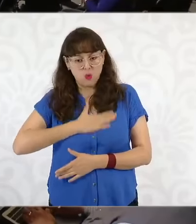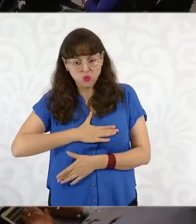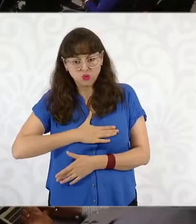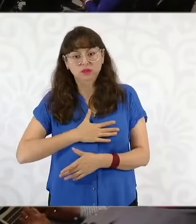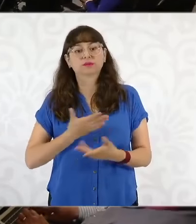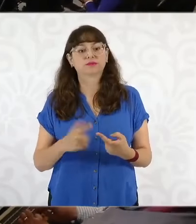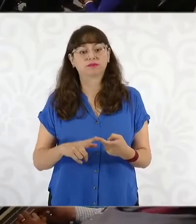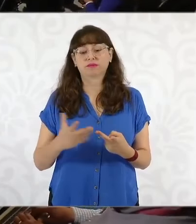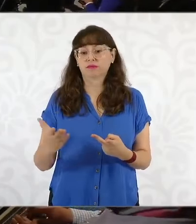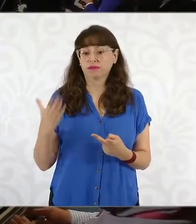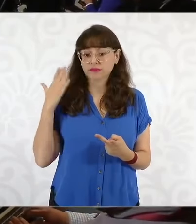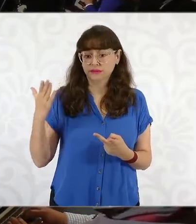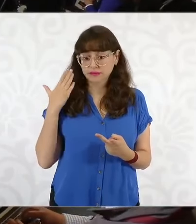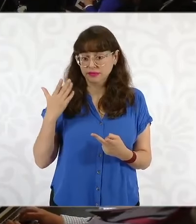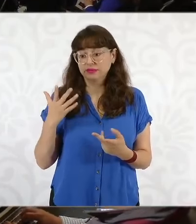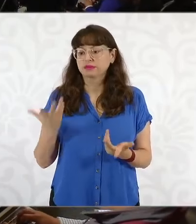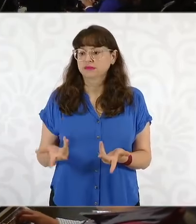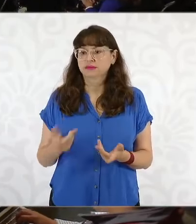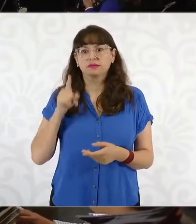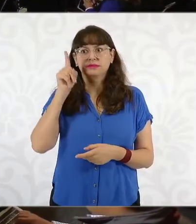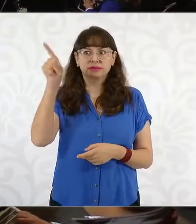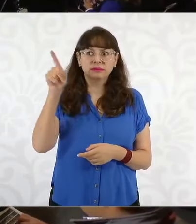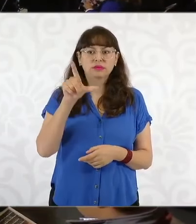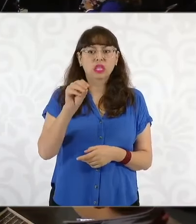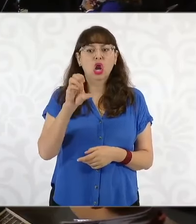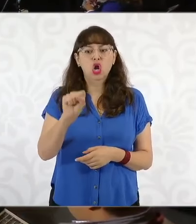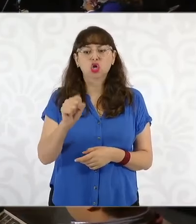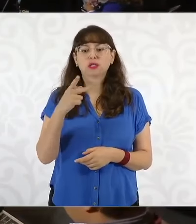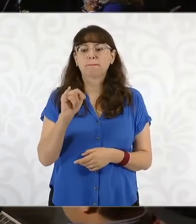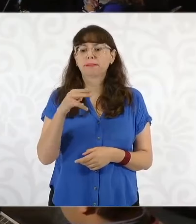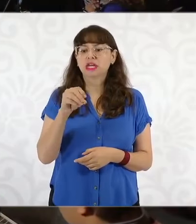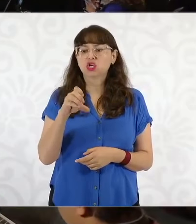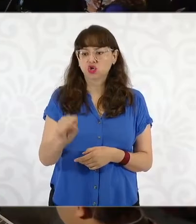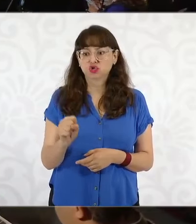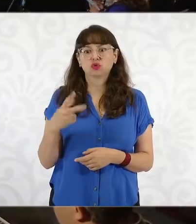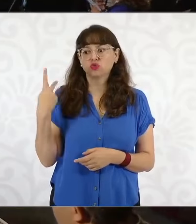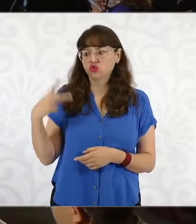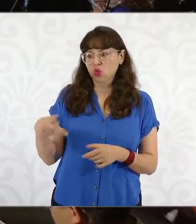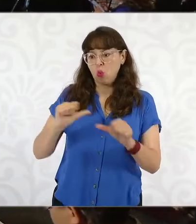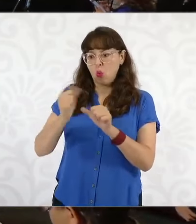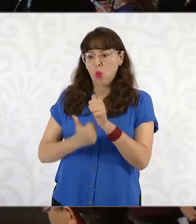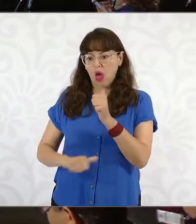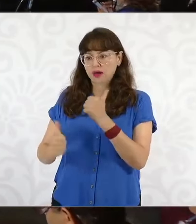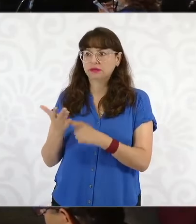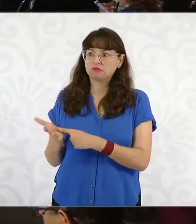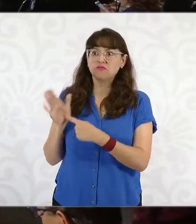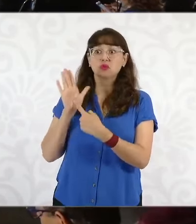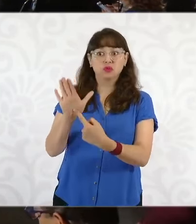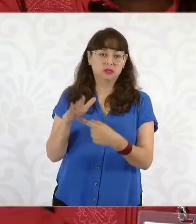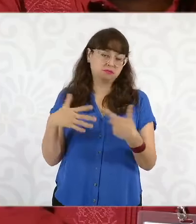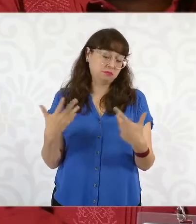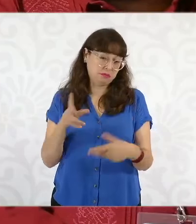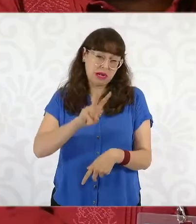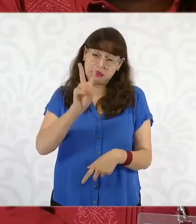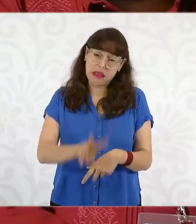primera muestra de pueblos afro en Los Pinos, un poquito como para resarcir esta discriminación histórica